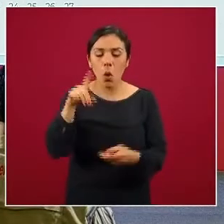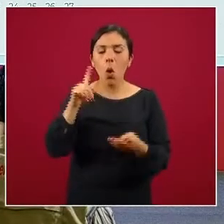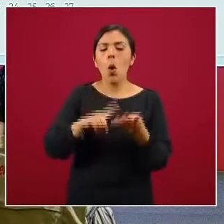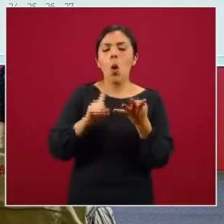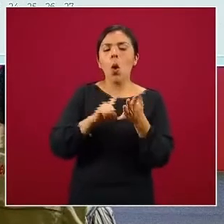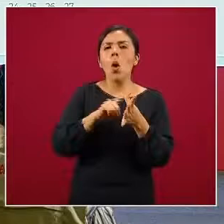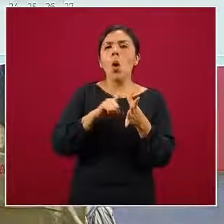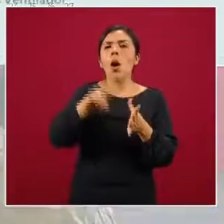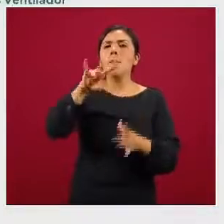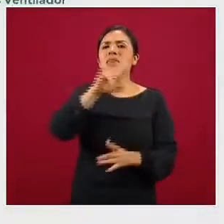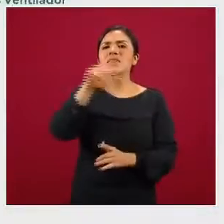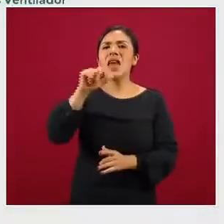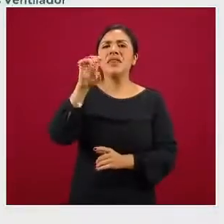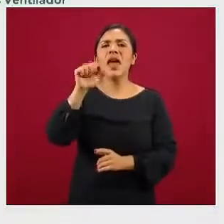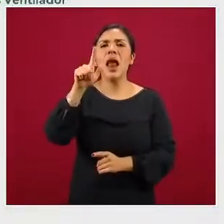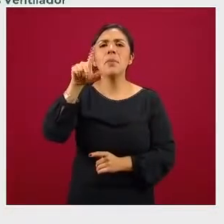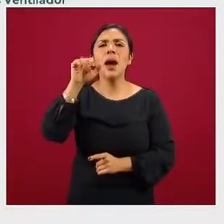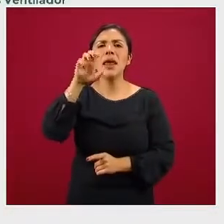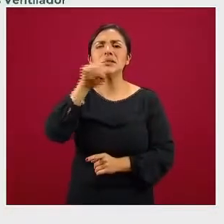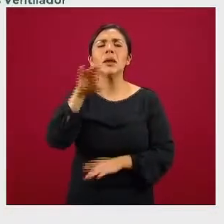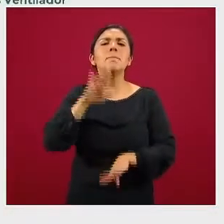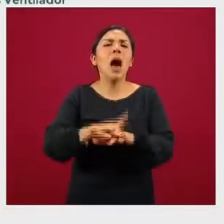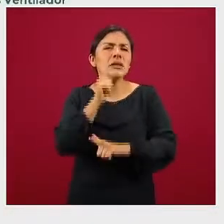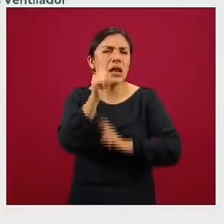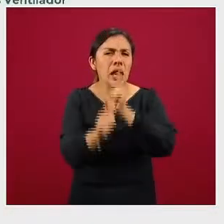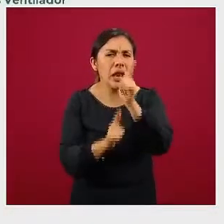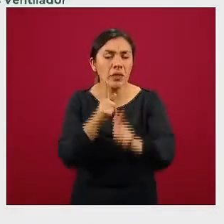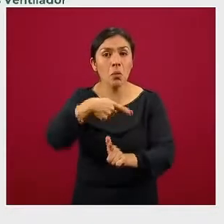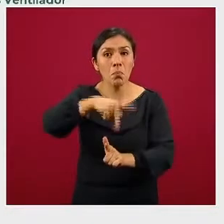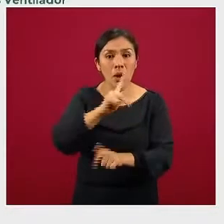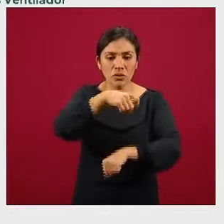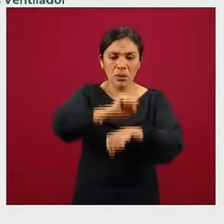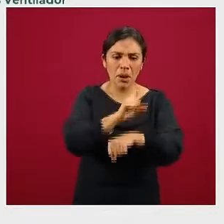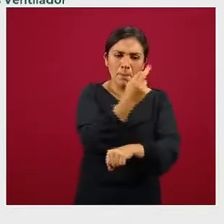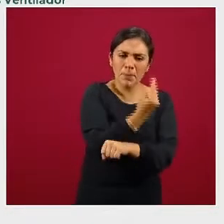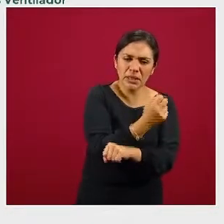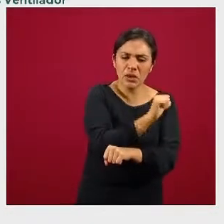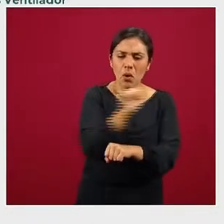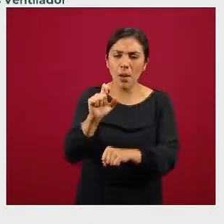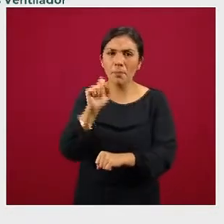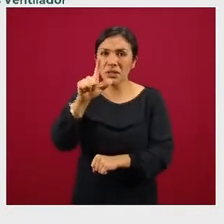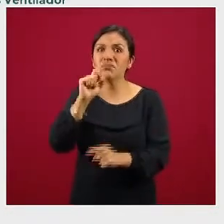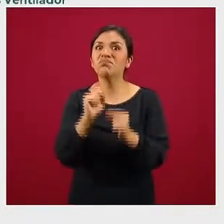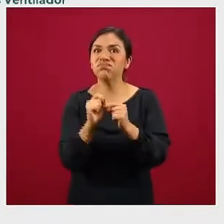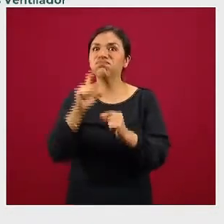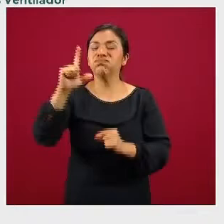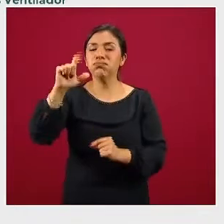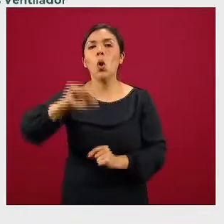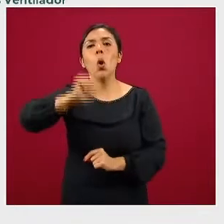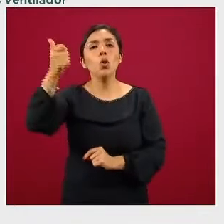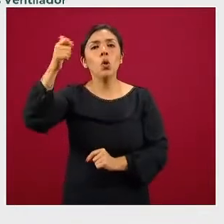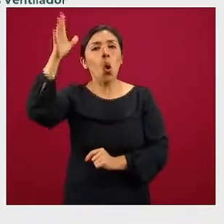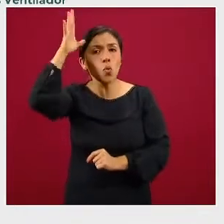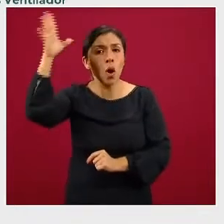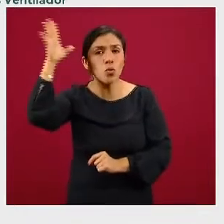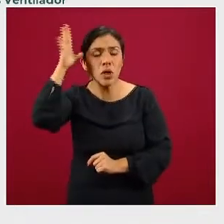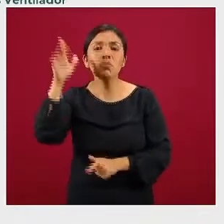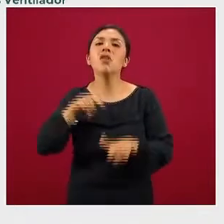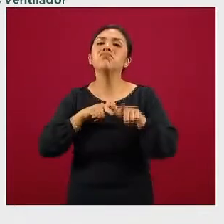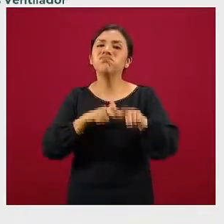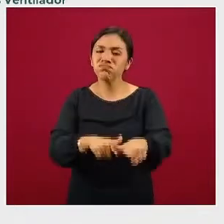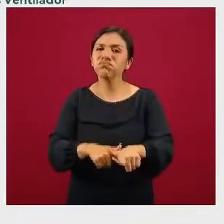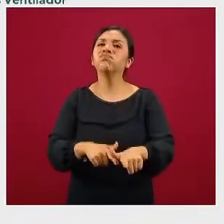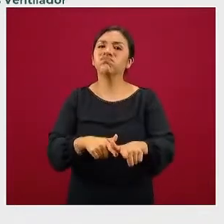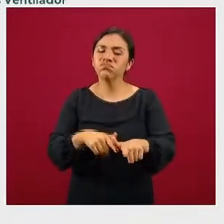Álvarez creció más lentamente la epidemia, pero en la semana 25 a la 27 aumentó y Cuauhtémoc ha mantenido una